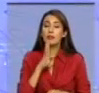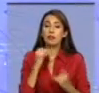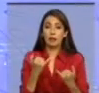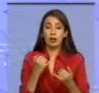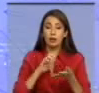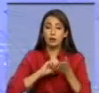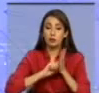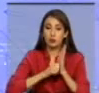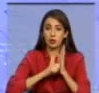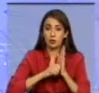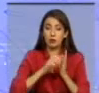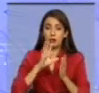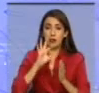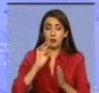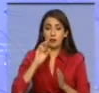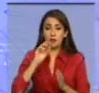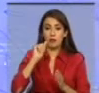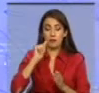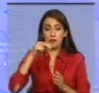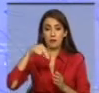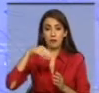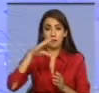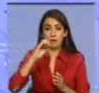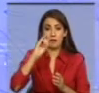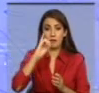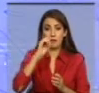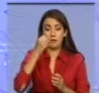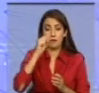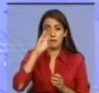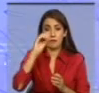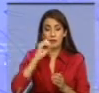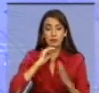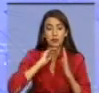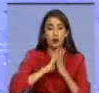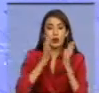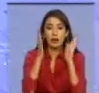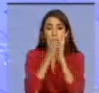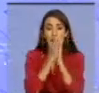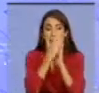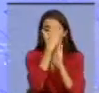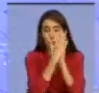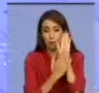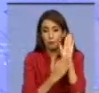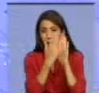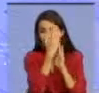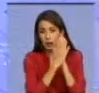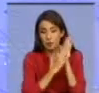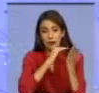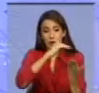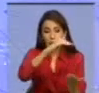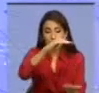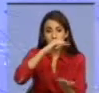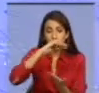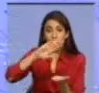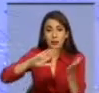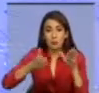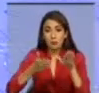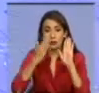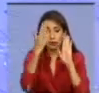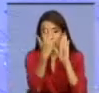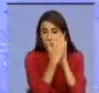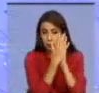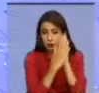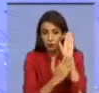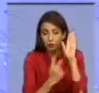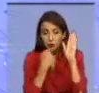trabajo de Don Francisco en la escultura de lápidas de mármol personalizadas permite a los familiares de los fieles difuntos cumplir con sus